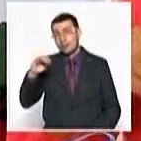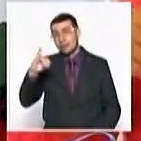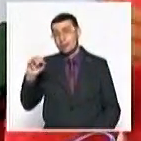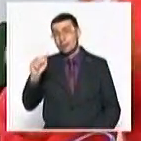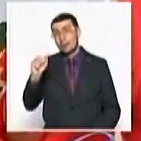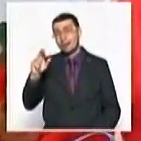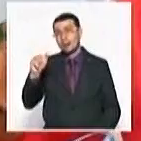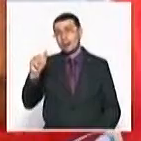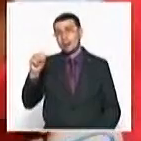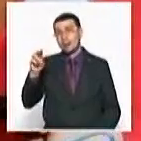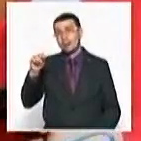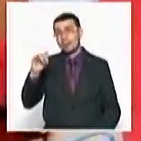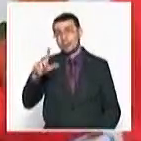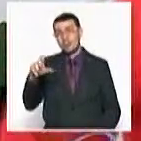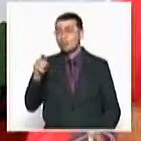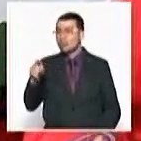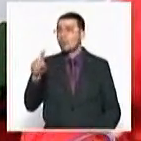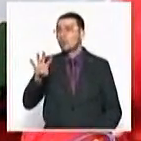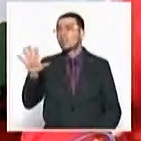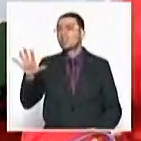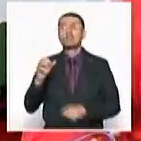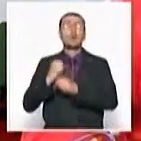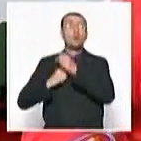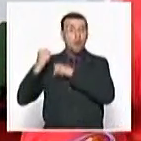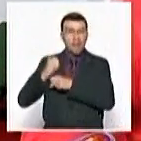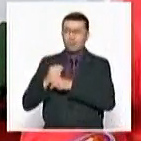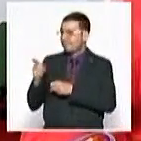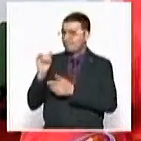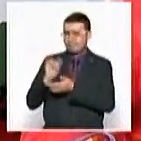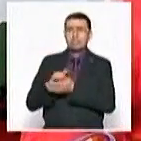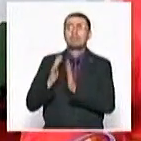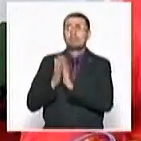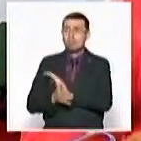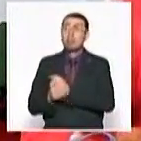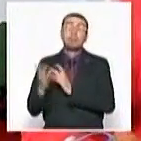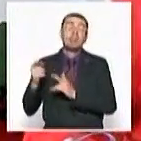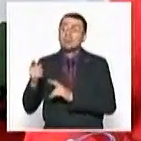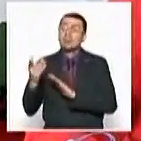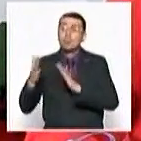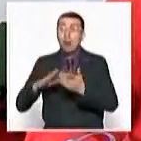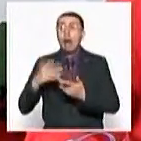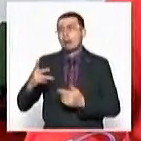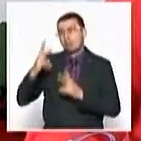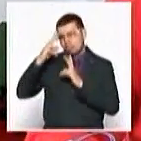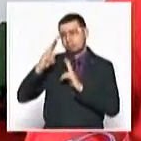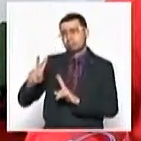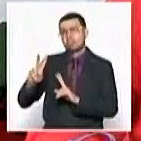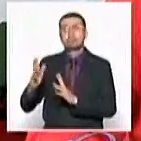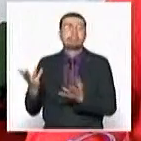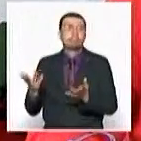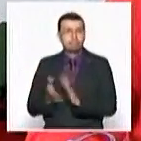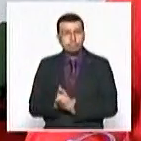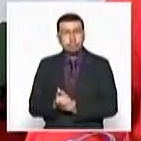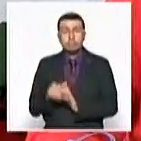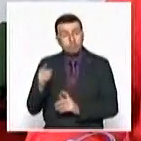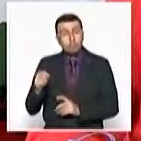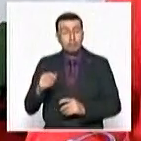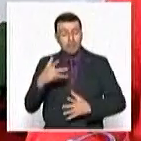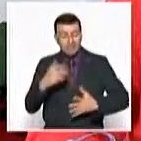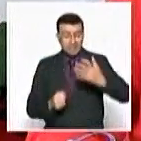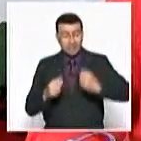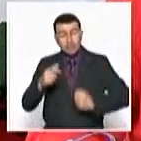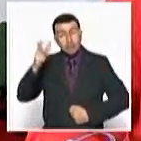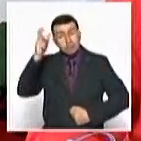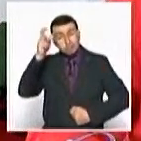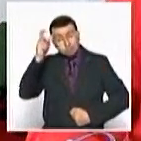Será esperar que se muera para que ahí sí le hagan honores, pero esto ya está demostrado. La leche de vaca el niño no es capaz